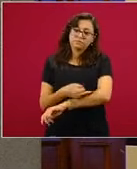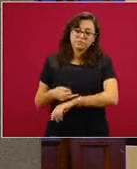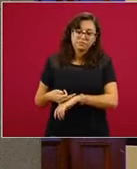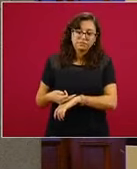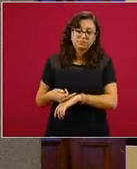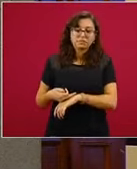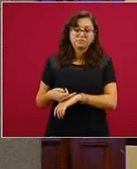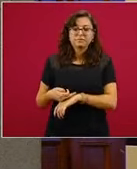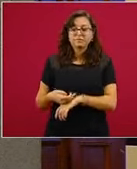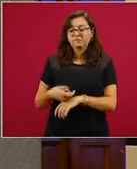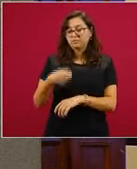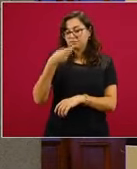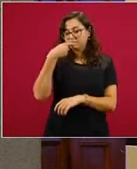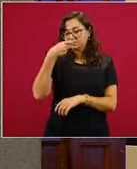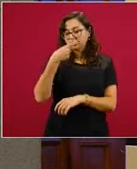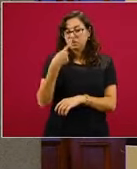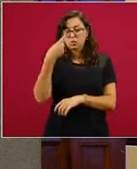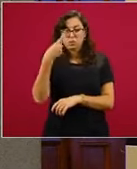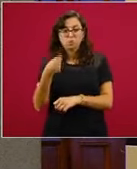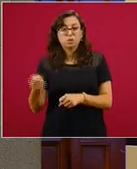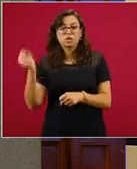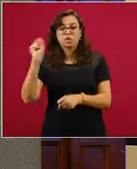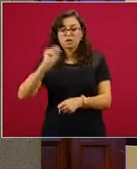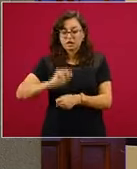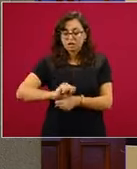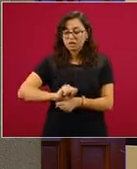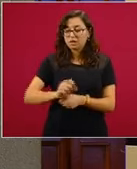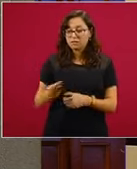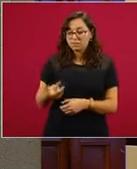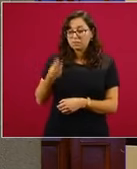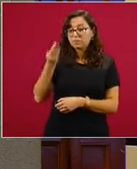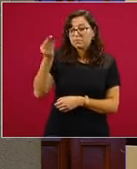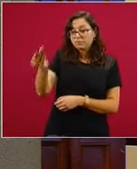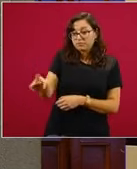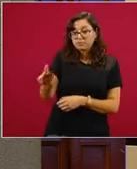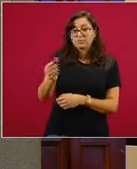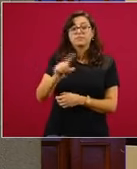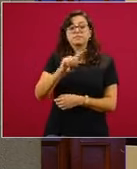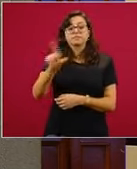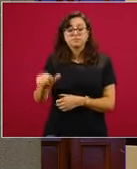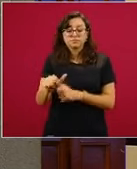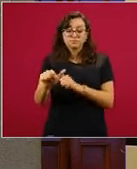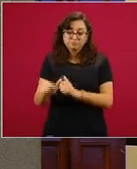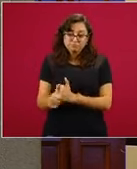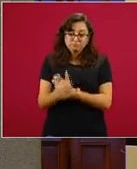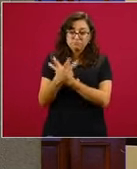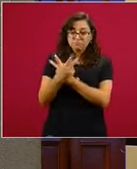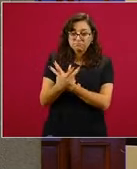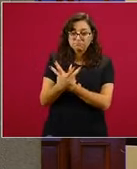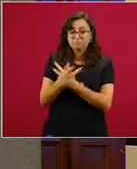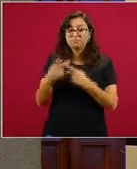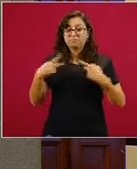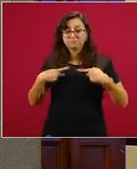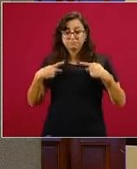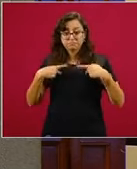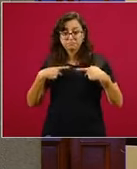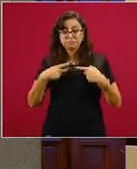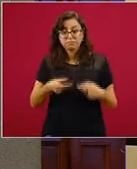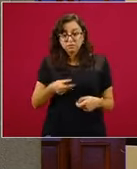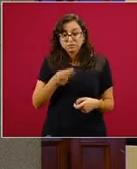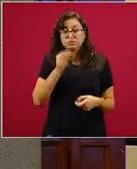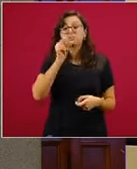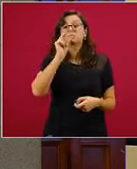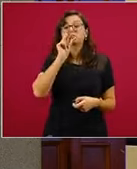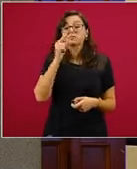el medicamento por una semana y lo que hacemos es que vía celular, con estos teléfonos inteligentes, la persona cuando se va a deglutir